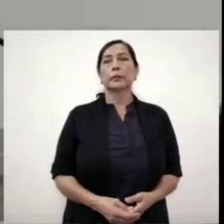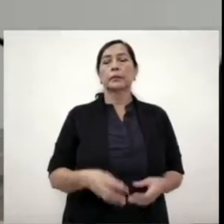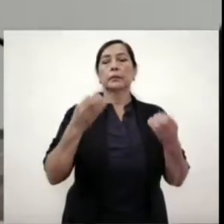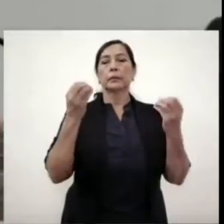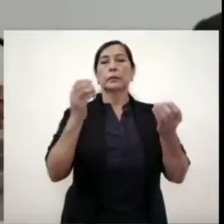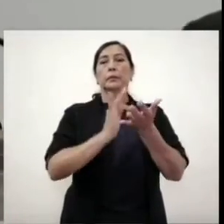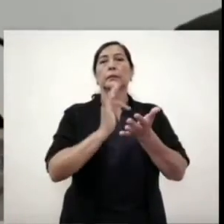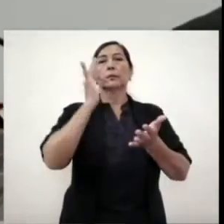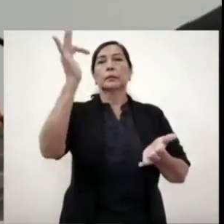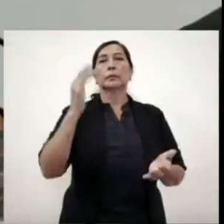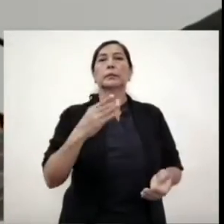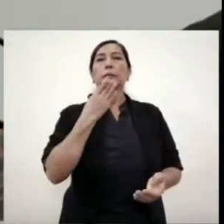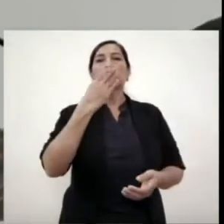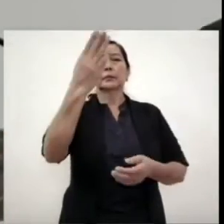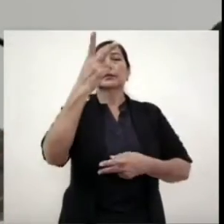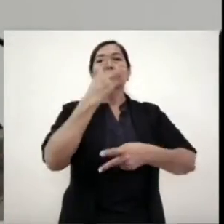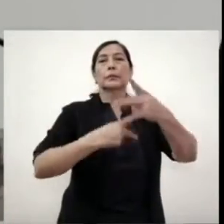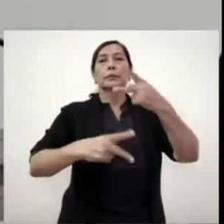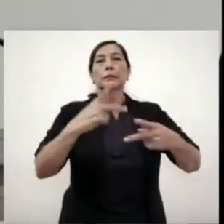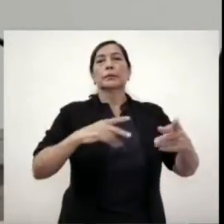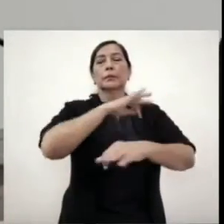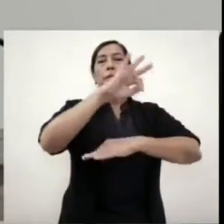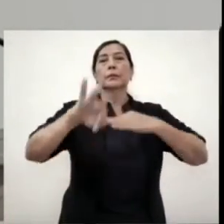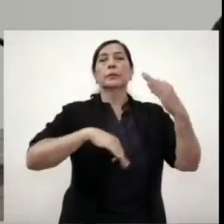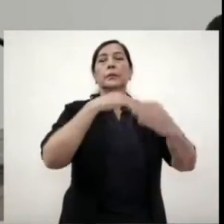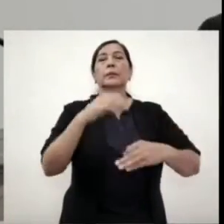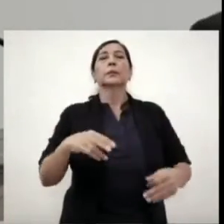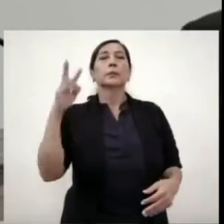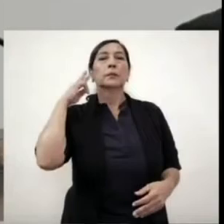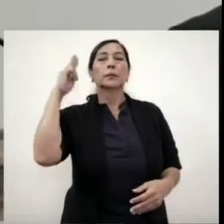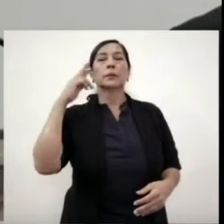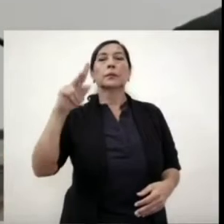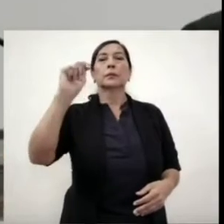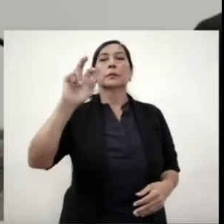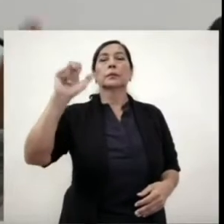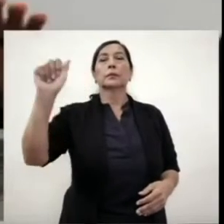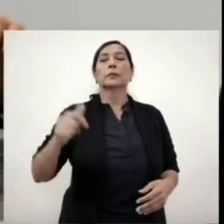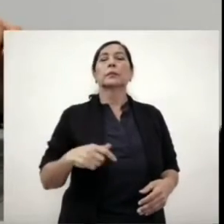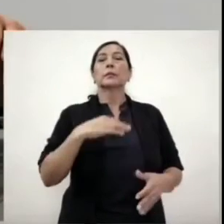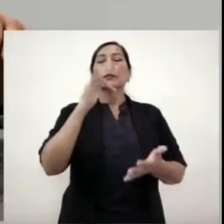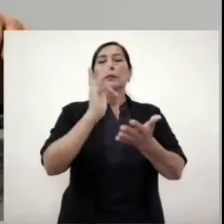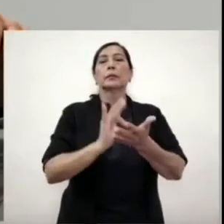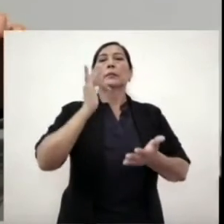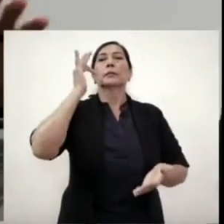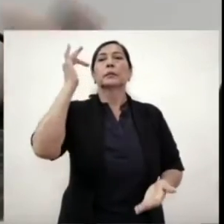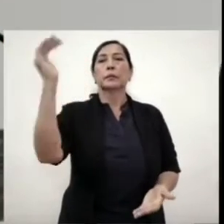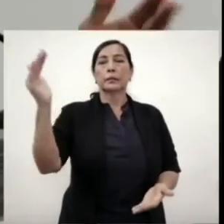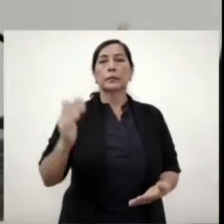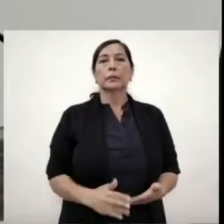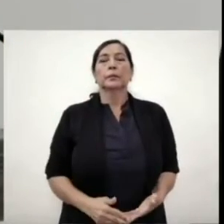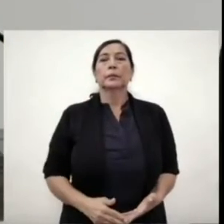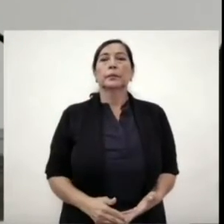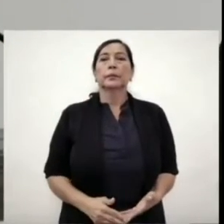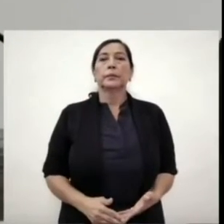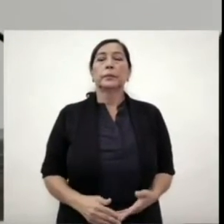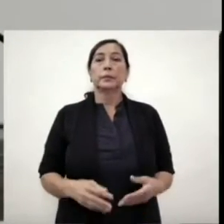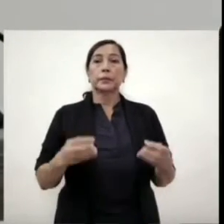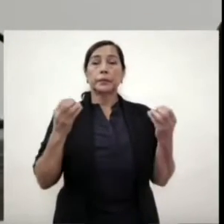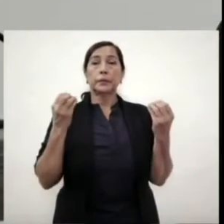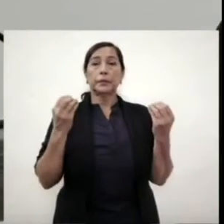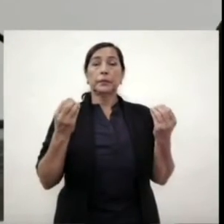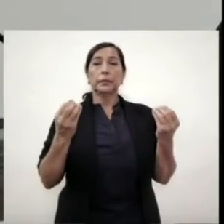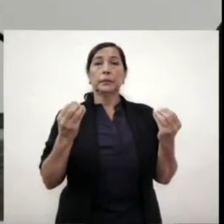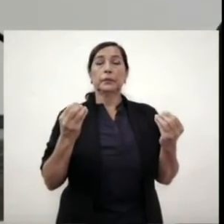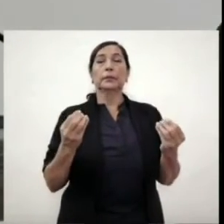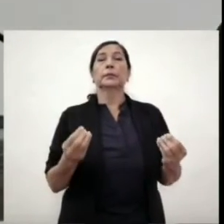Muchas gracias, bienvenidos todos, medios de comunicación. Quiero agradecer primeramente, infinitamente también,